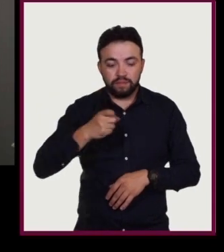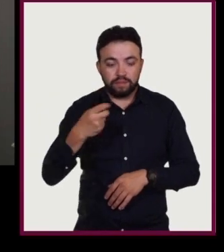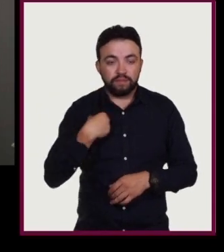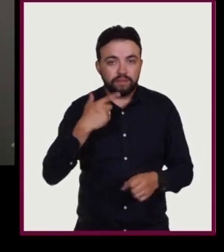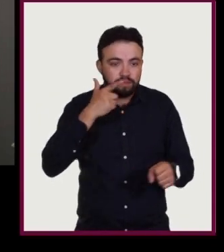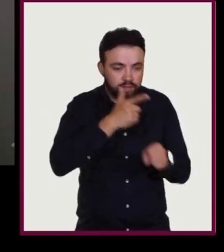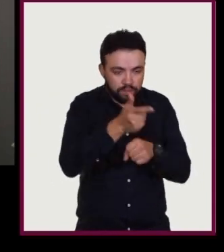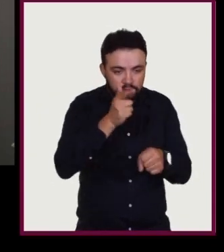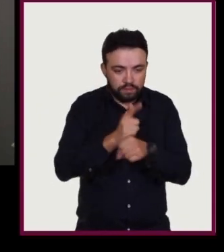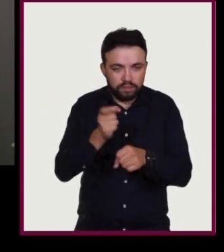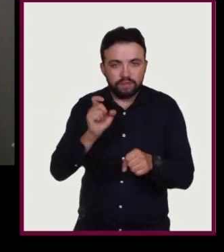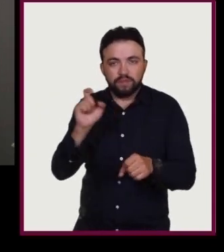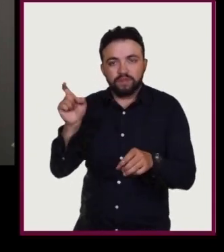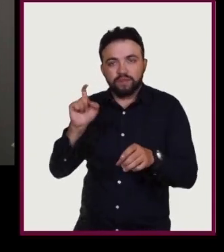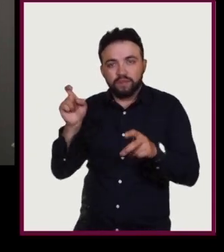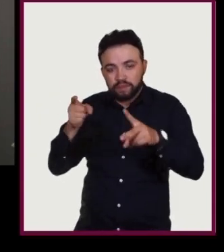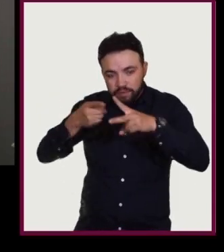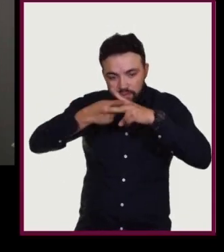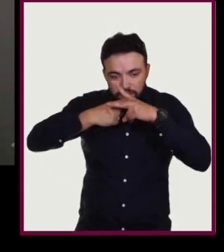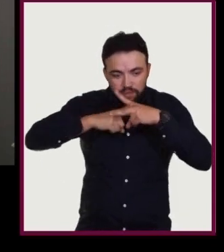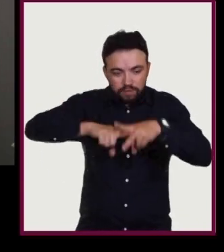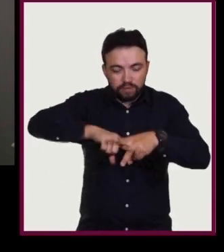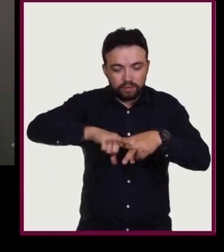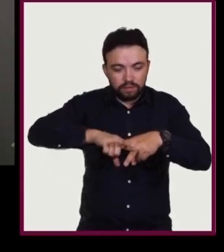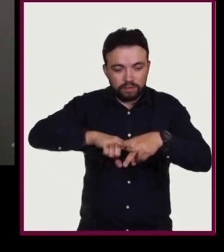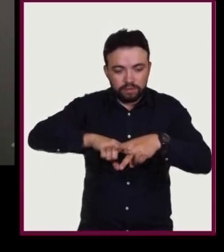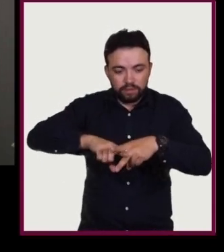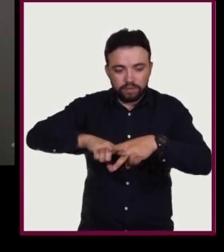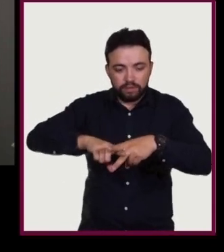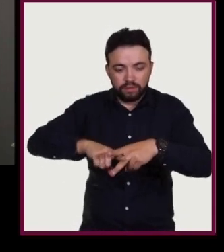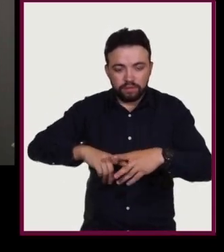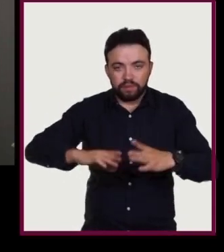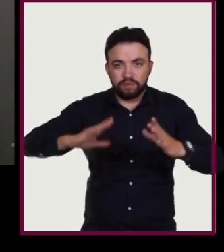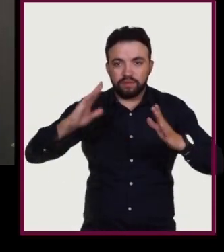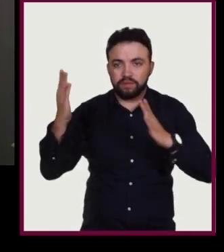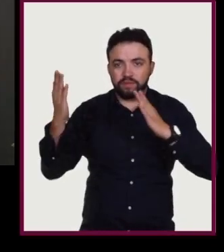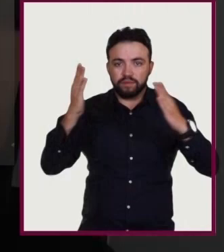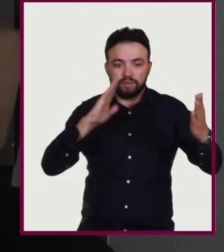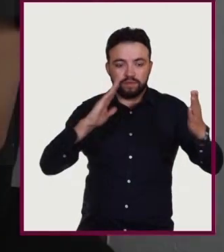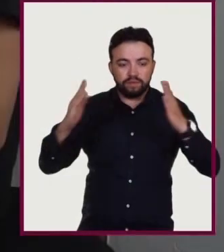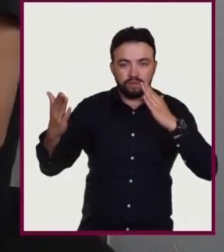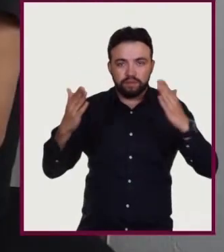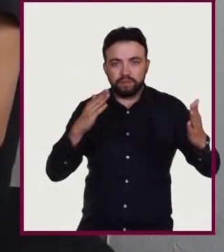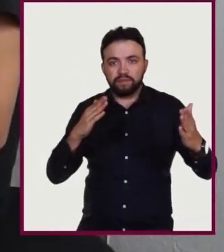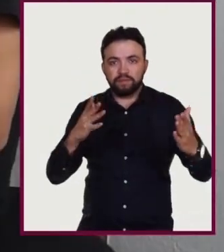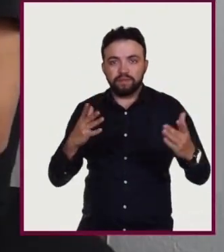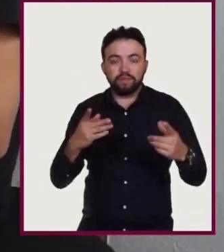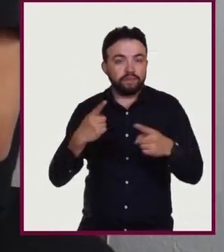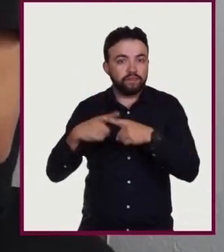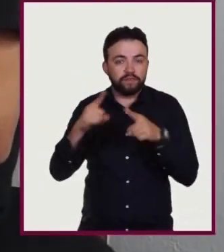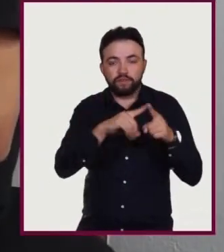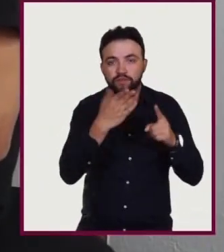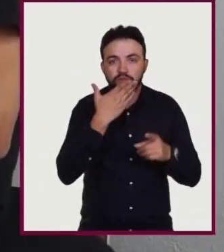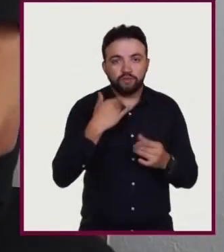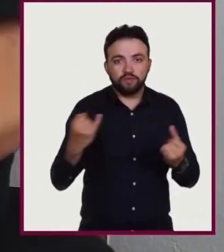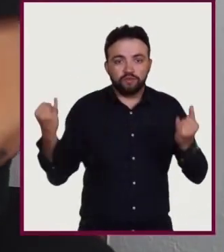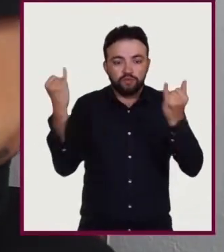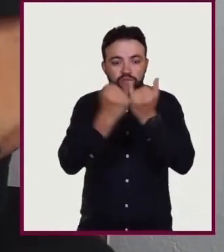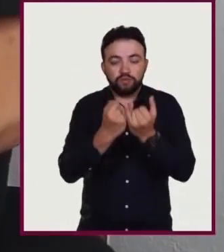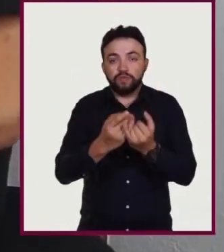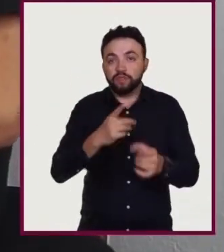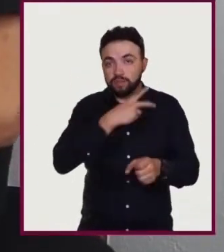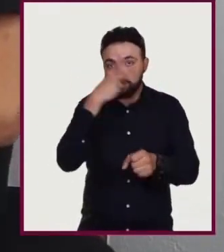encontrar principios de similaridad y contraste entre ellas, ¿no? El segundo proceso sería la